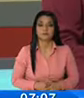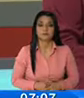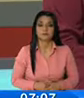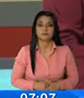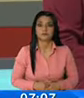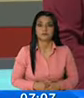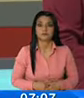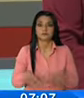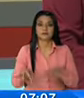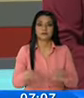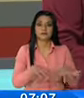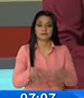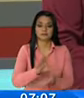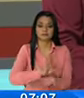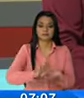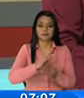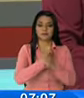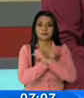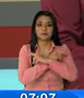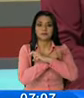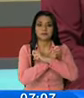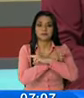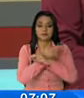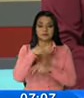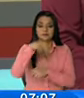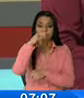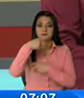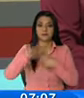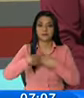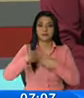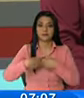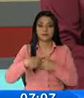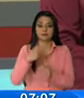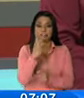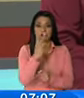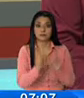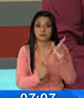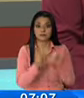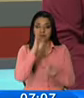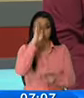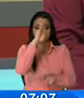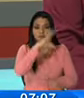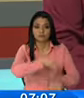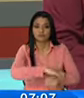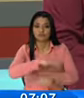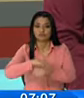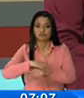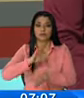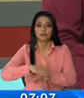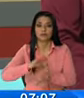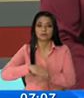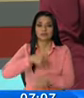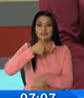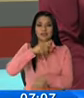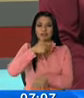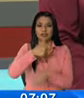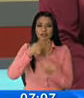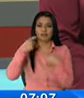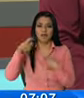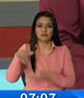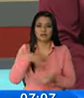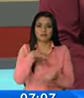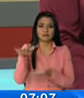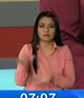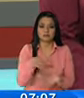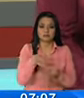Un operativo en el barrio La Mariscal, en el centro norte de la capital, se detuvo a dos personas por presunto contrabando de licor. Las autoridades